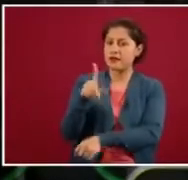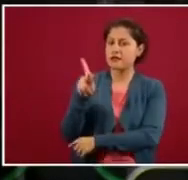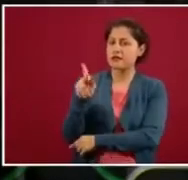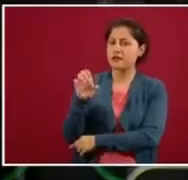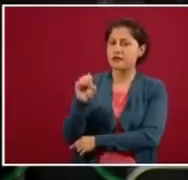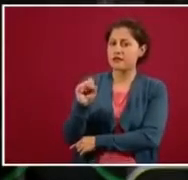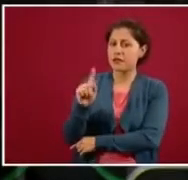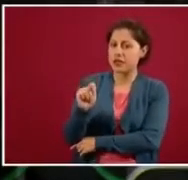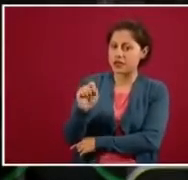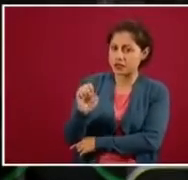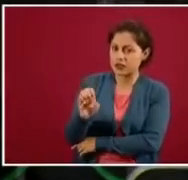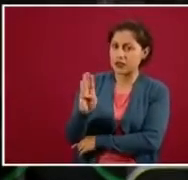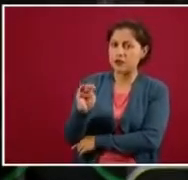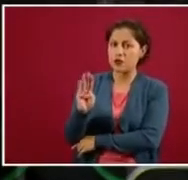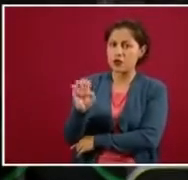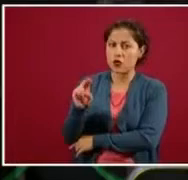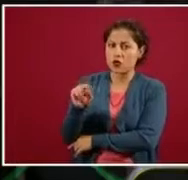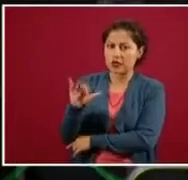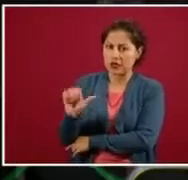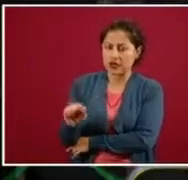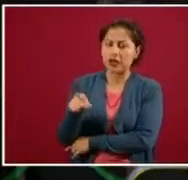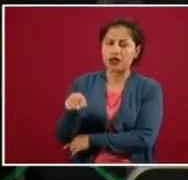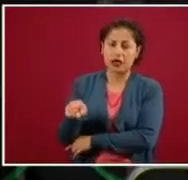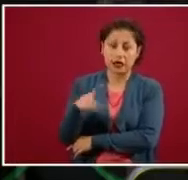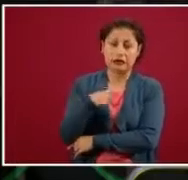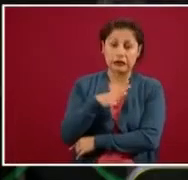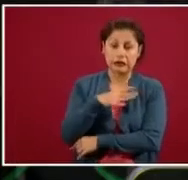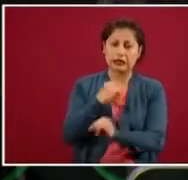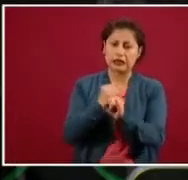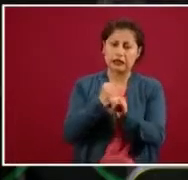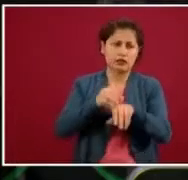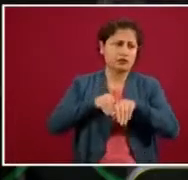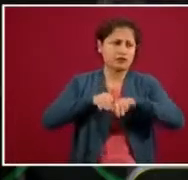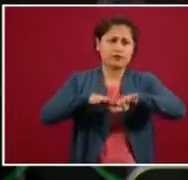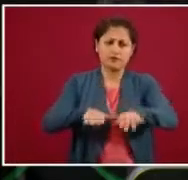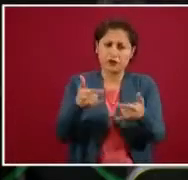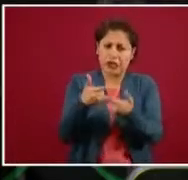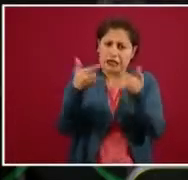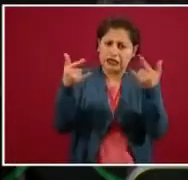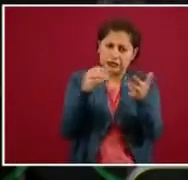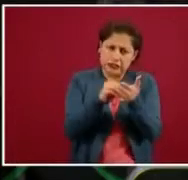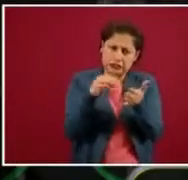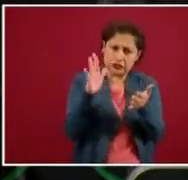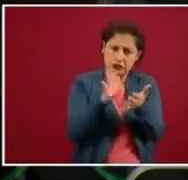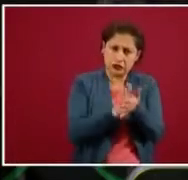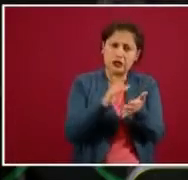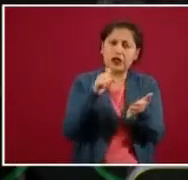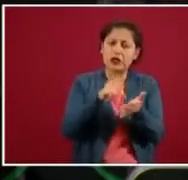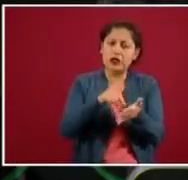4 personajes, cuenta ahí la historia, está hasta en todas partes, ¿no? El aceite del